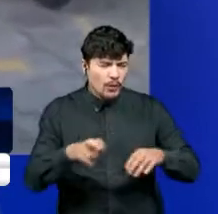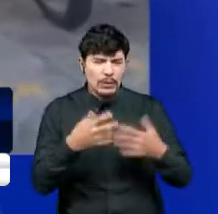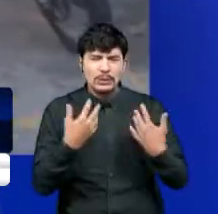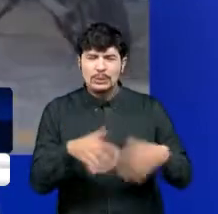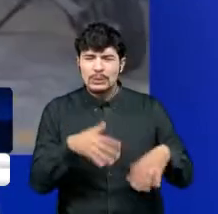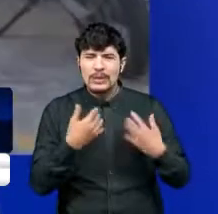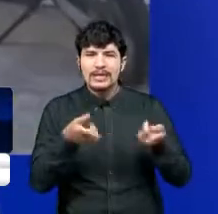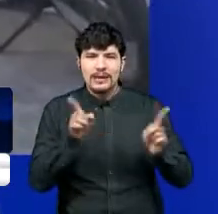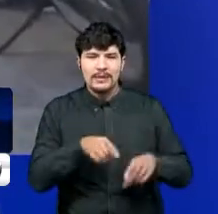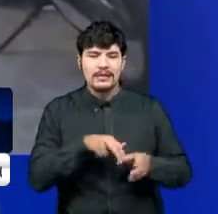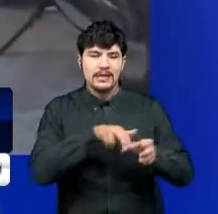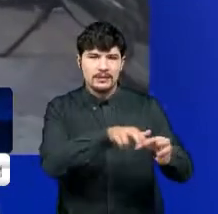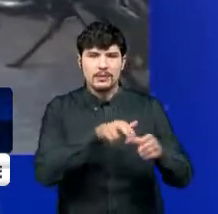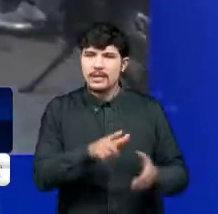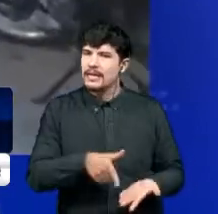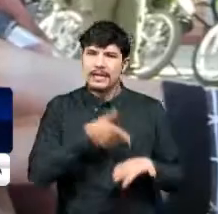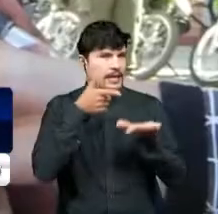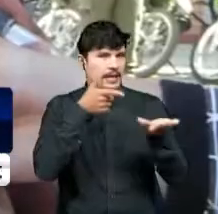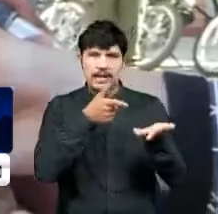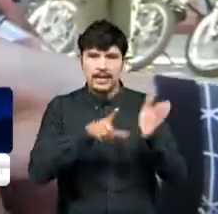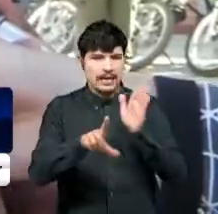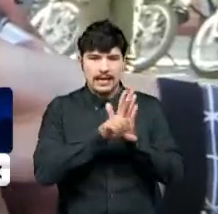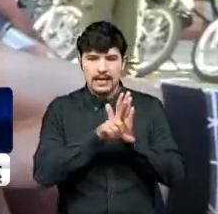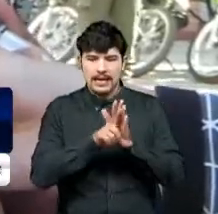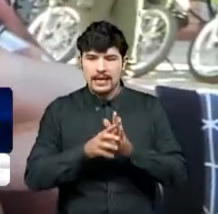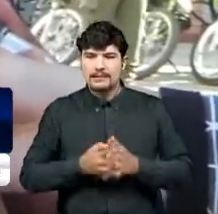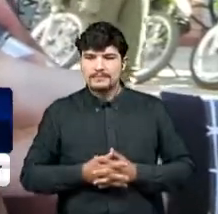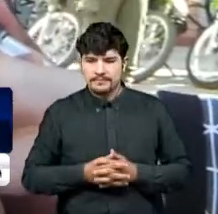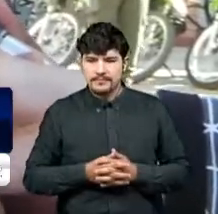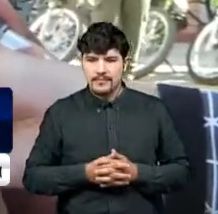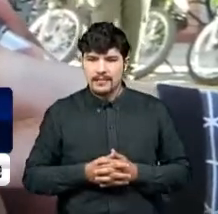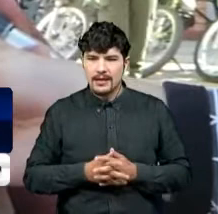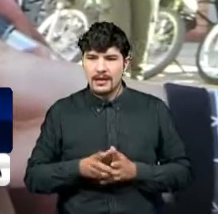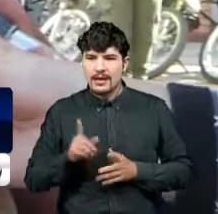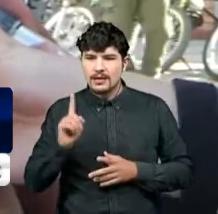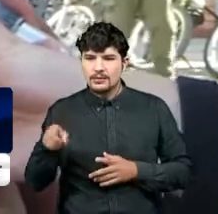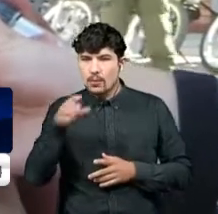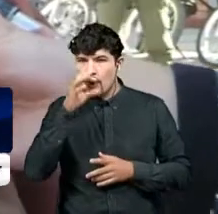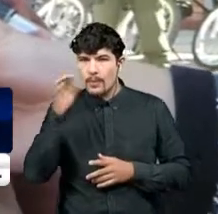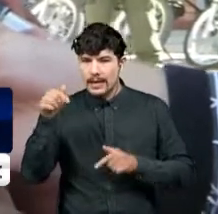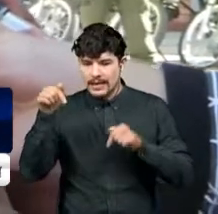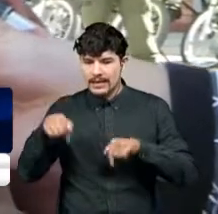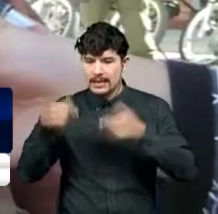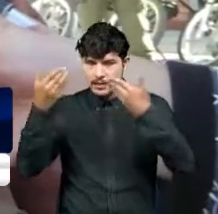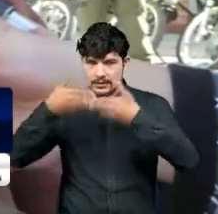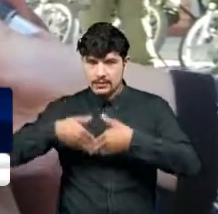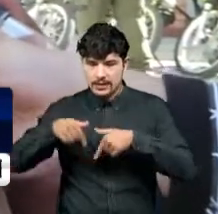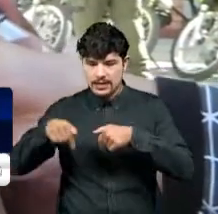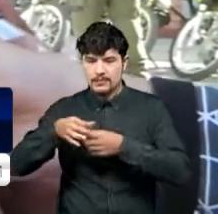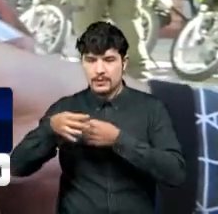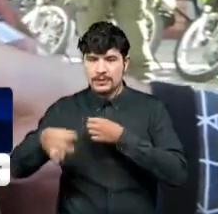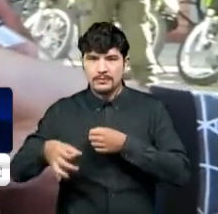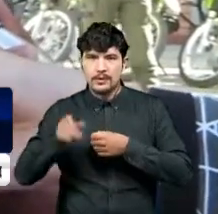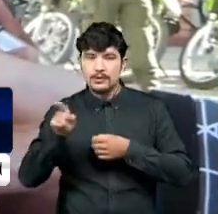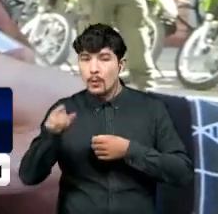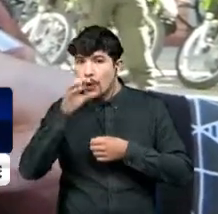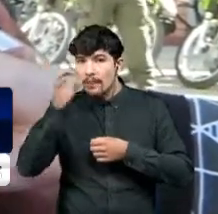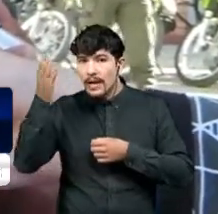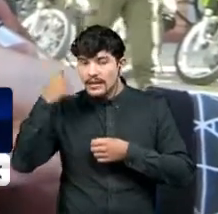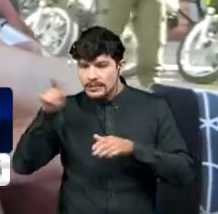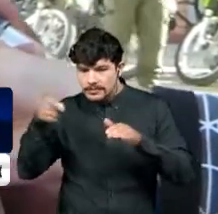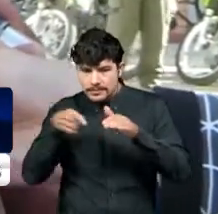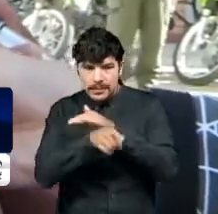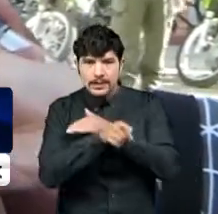porte ilegal de armas de fuego se estaba escondiendo acá parecer una persona que estaba viendo la justicia desconocemos